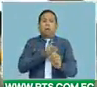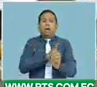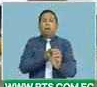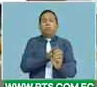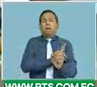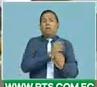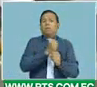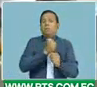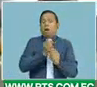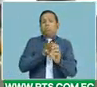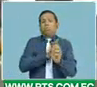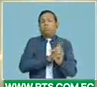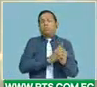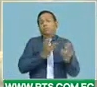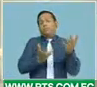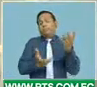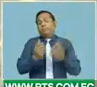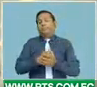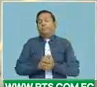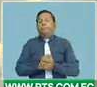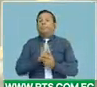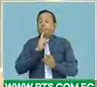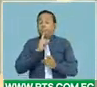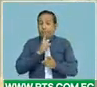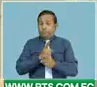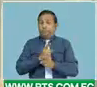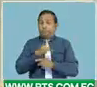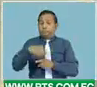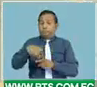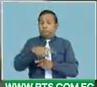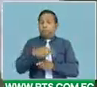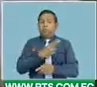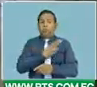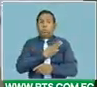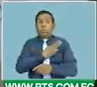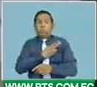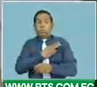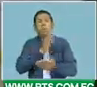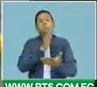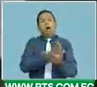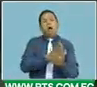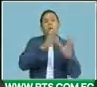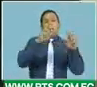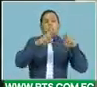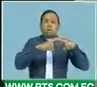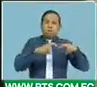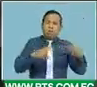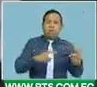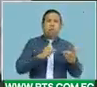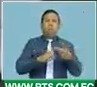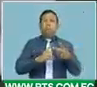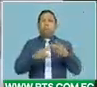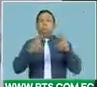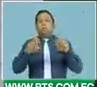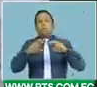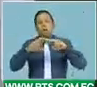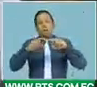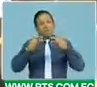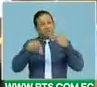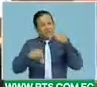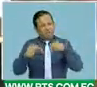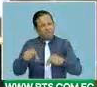que las funciones sustanciales de la universidad han paralizado sus actividades como la investigación y la producción de conocimientos